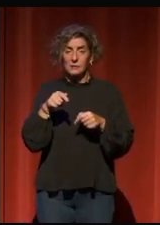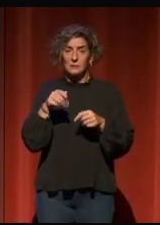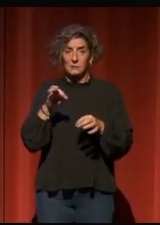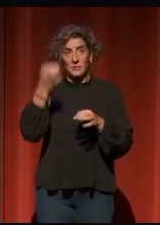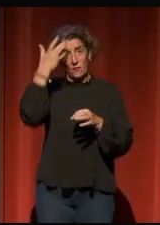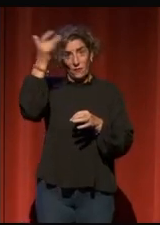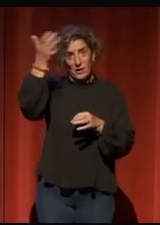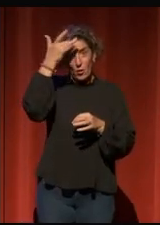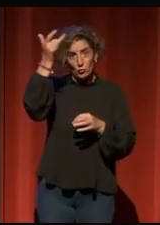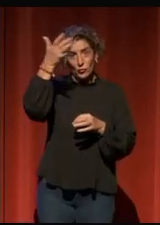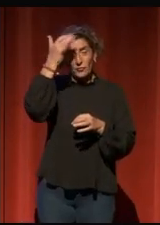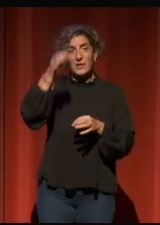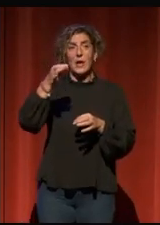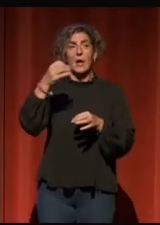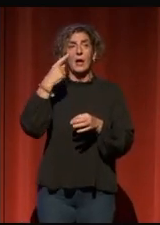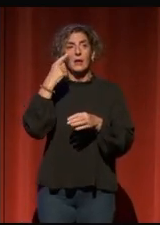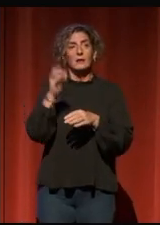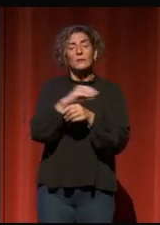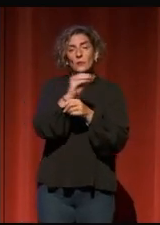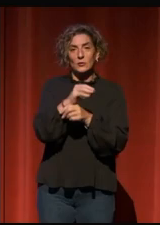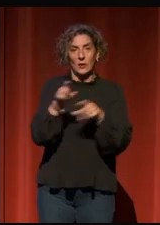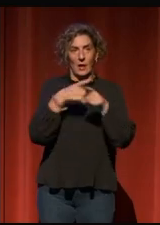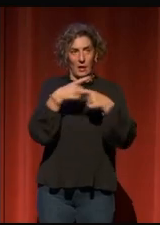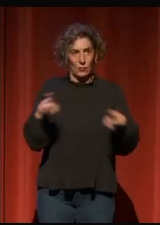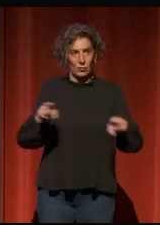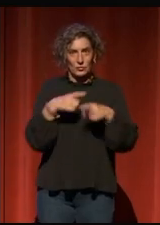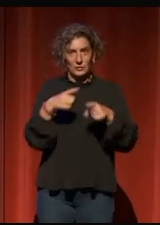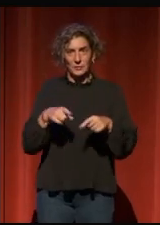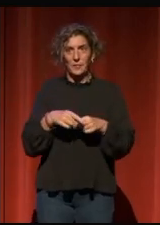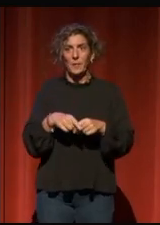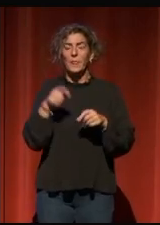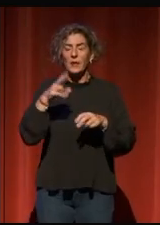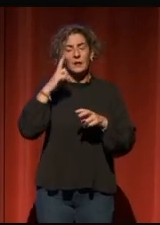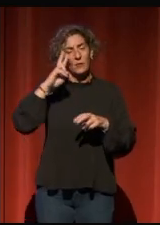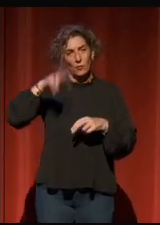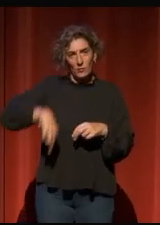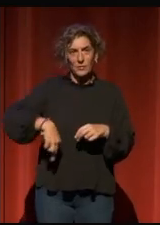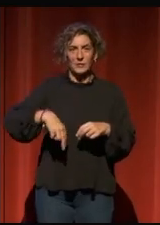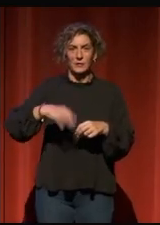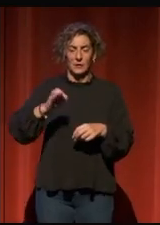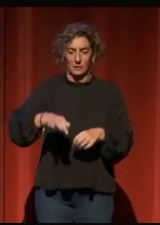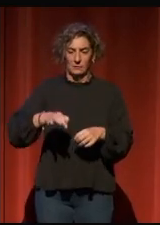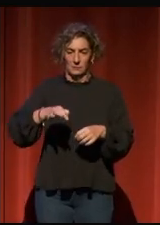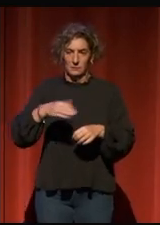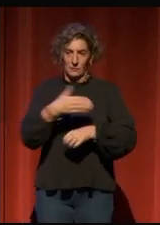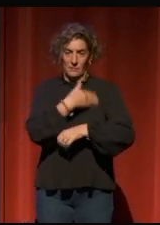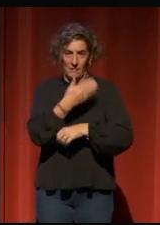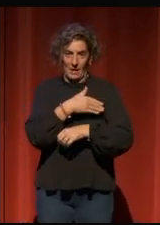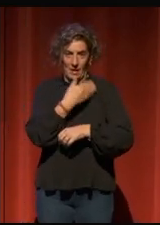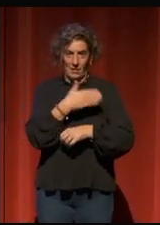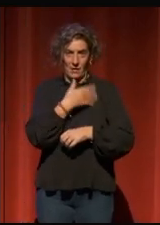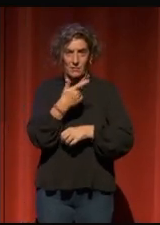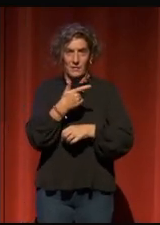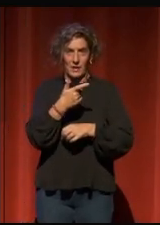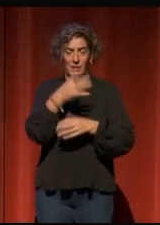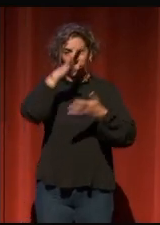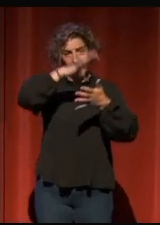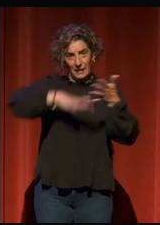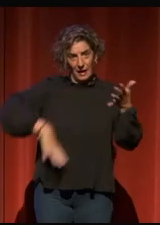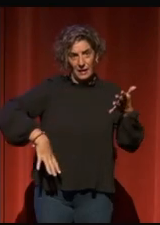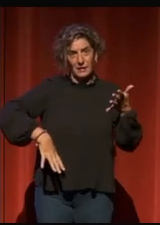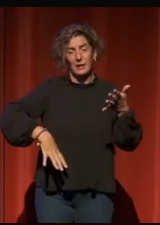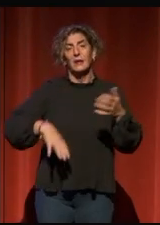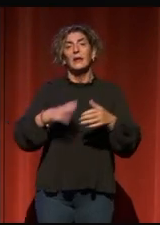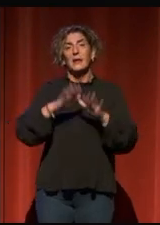y Consuelo de la Música. Académico de la Real Academia Catalá de Belles Artes, Arts de Sant Jordi y de la